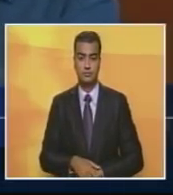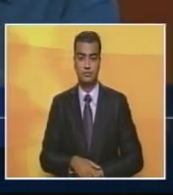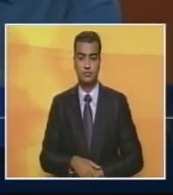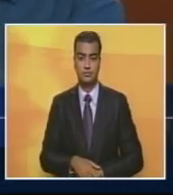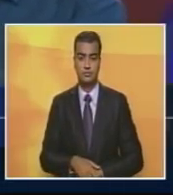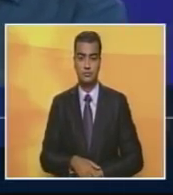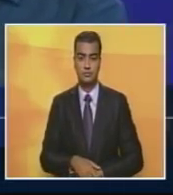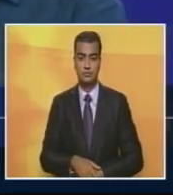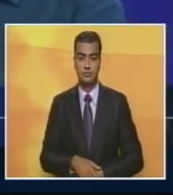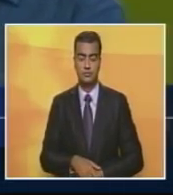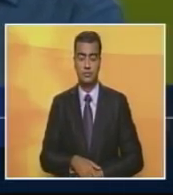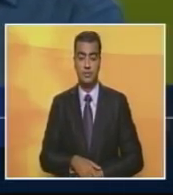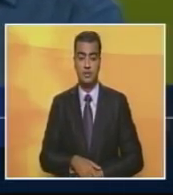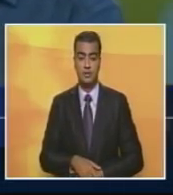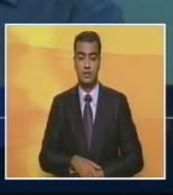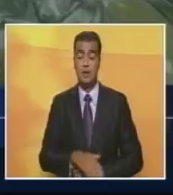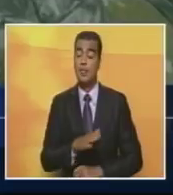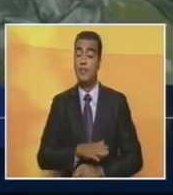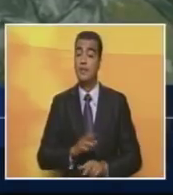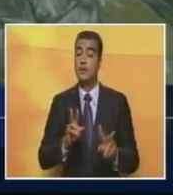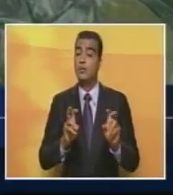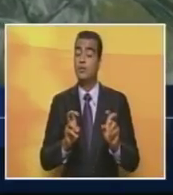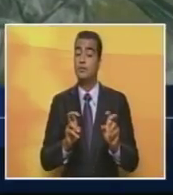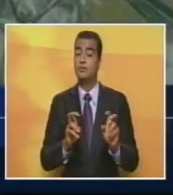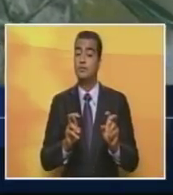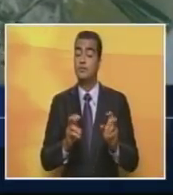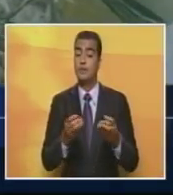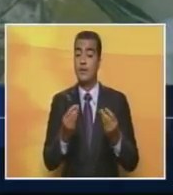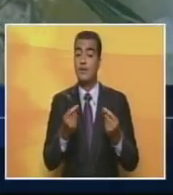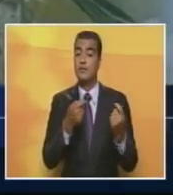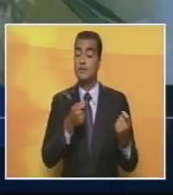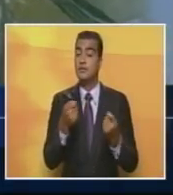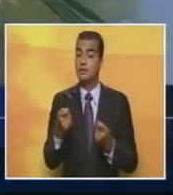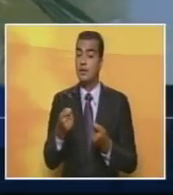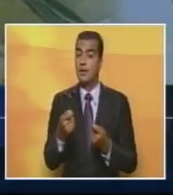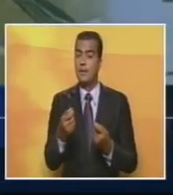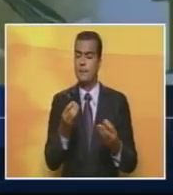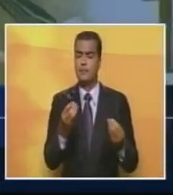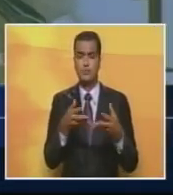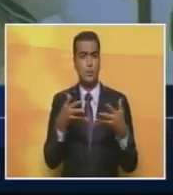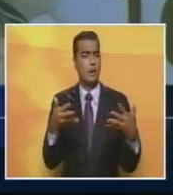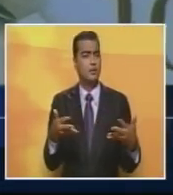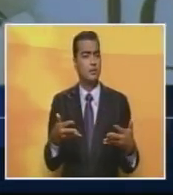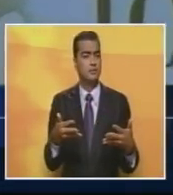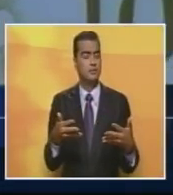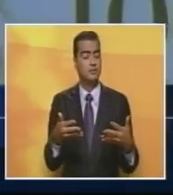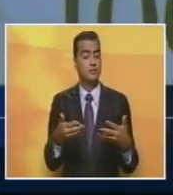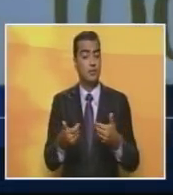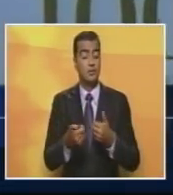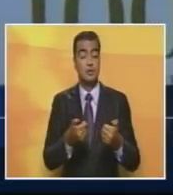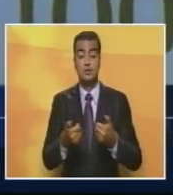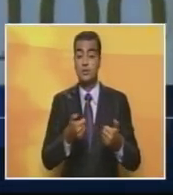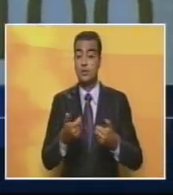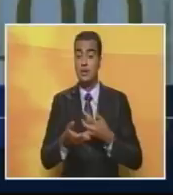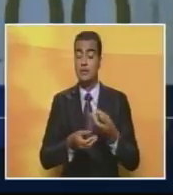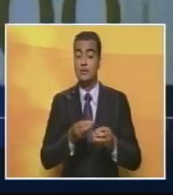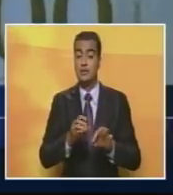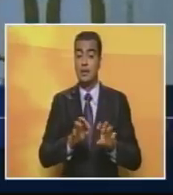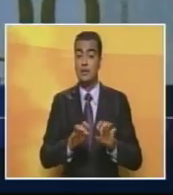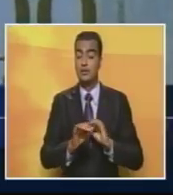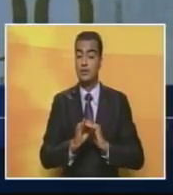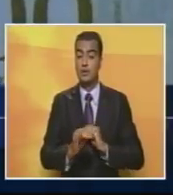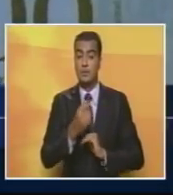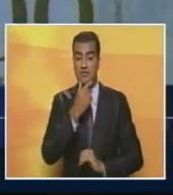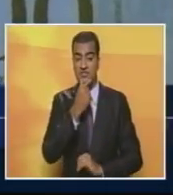Al estar en circulación estos billetes de una más alta denominación, pues las transacciones deben realizarse con